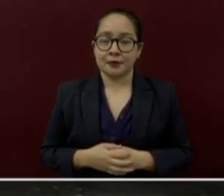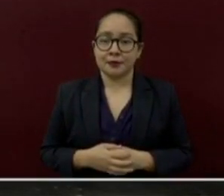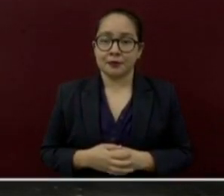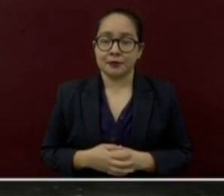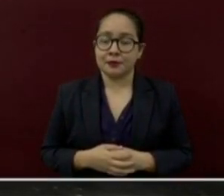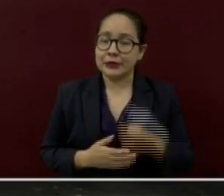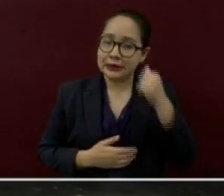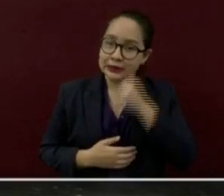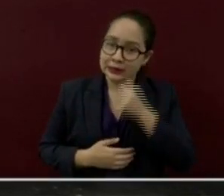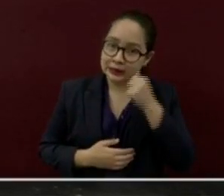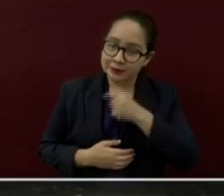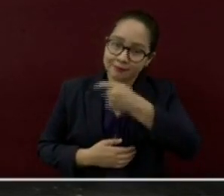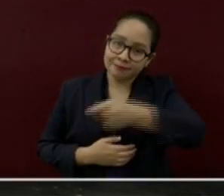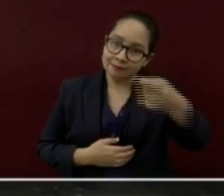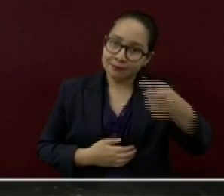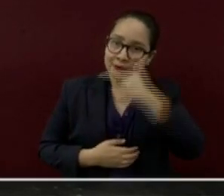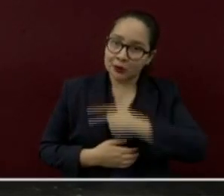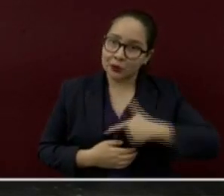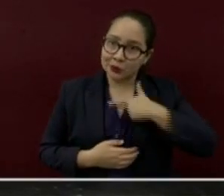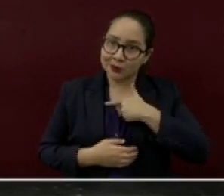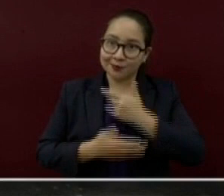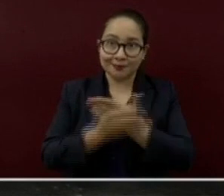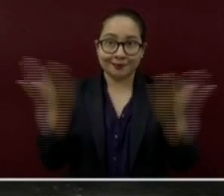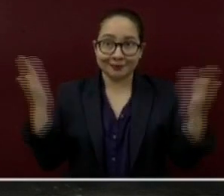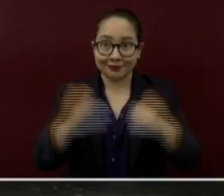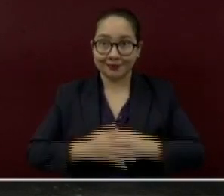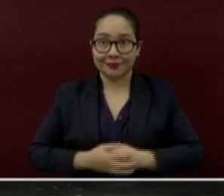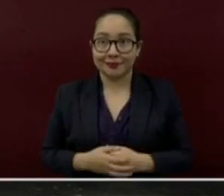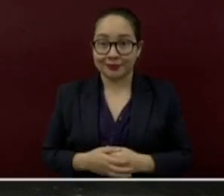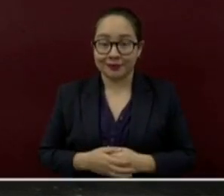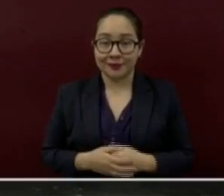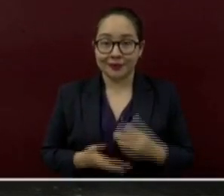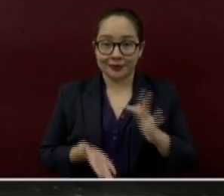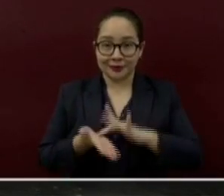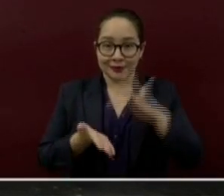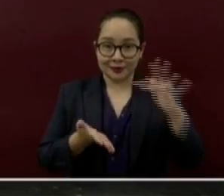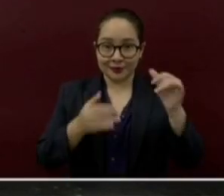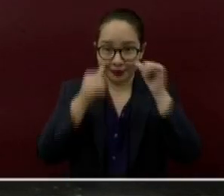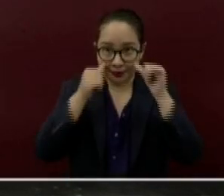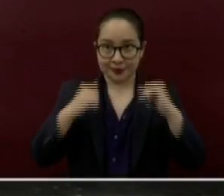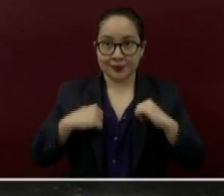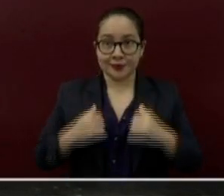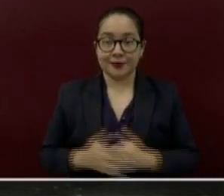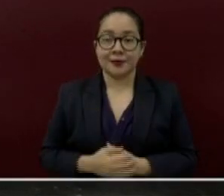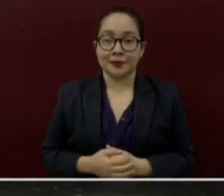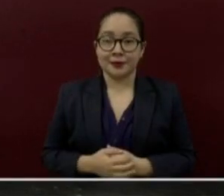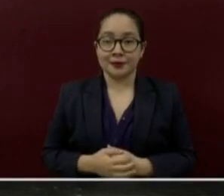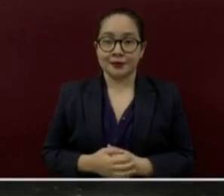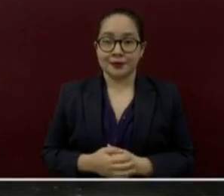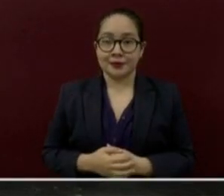y como siempre lo saludamos con mucho afecto muchas gracias por su atención